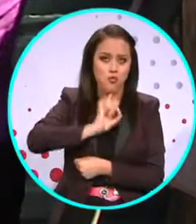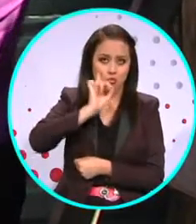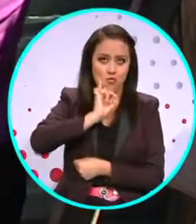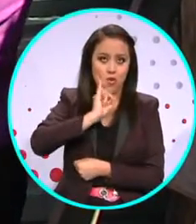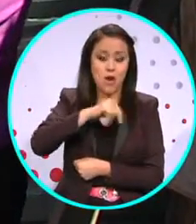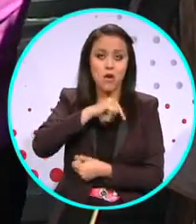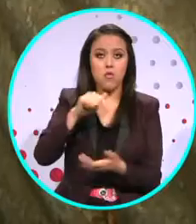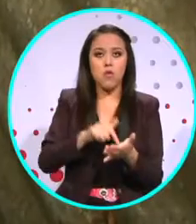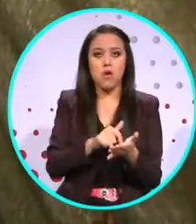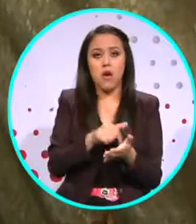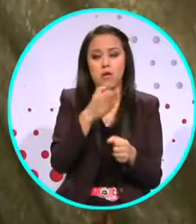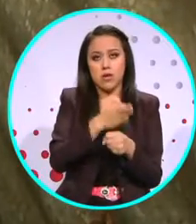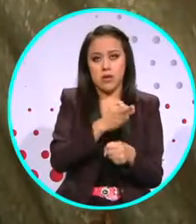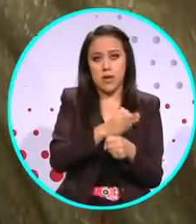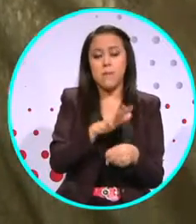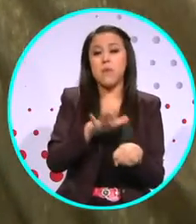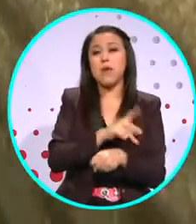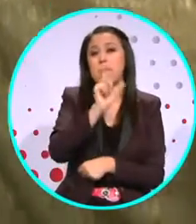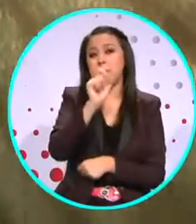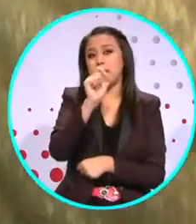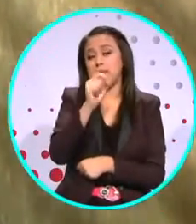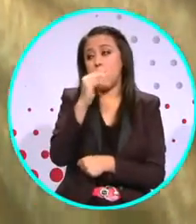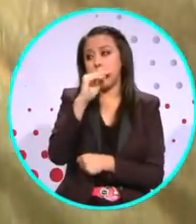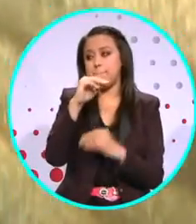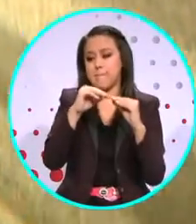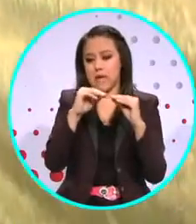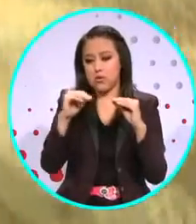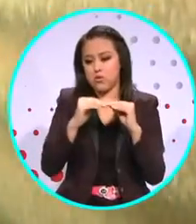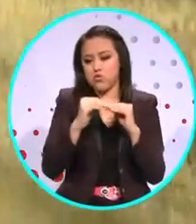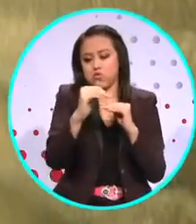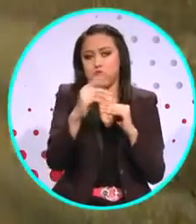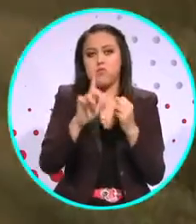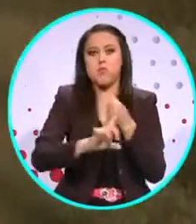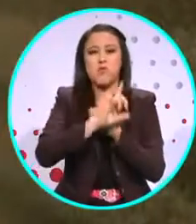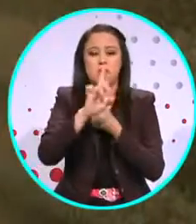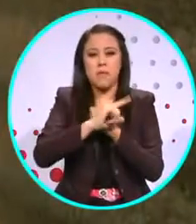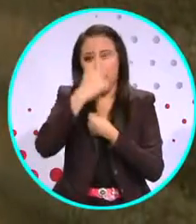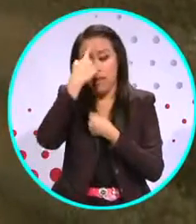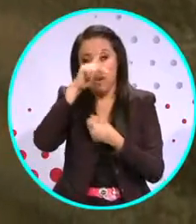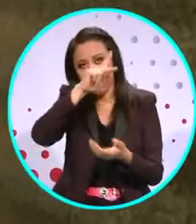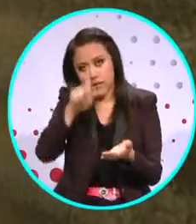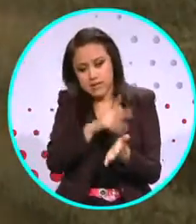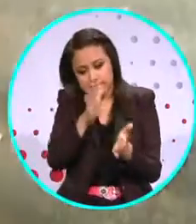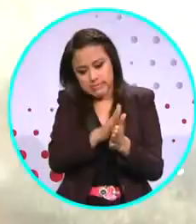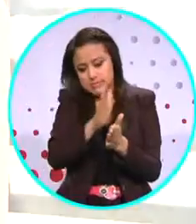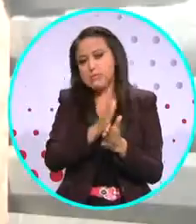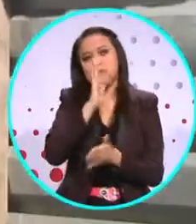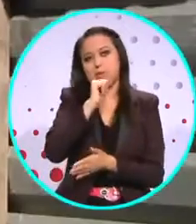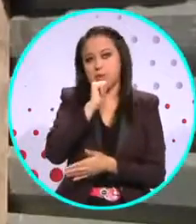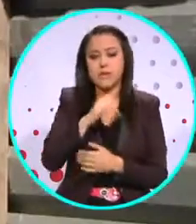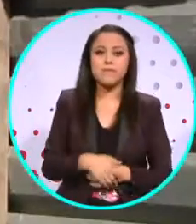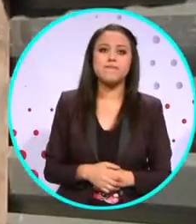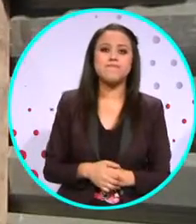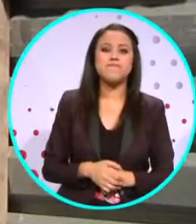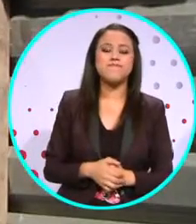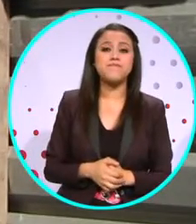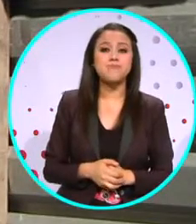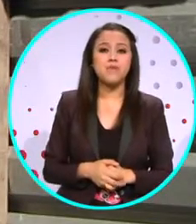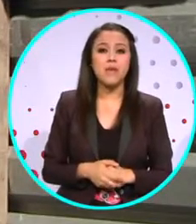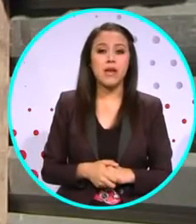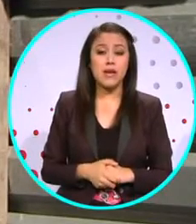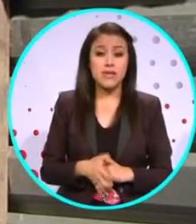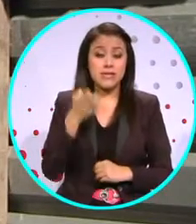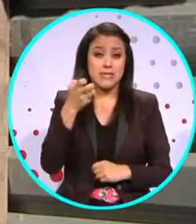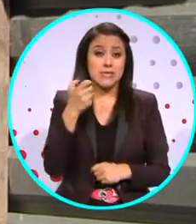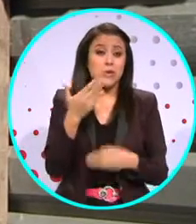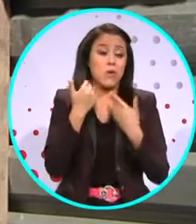es provisional, ya que los 20 metros que fueron invadidos afectarán para que pueda recuperar su vivienda. Como consecuencia de